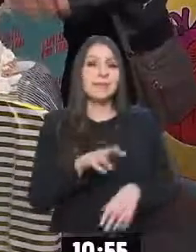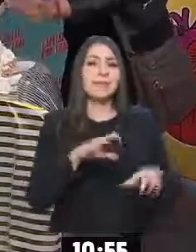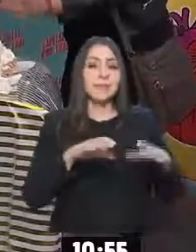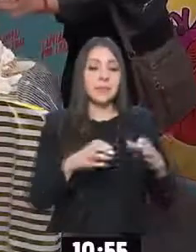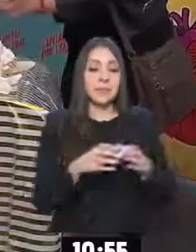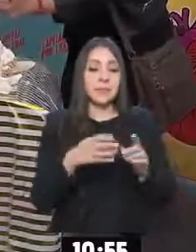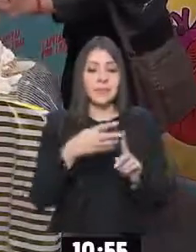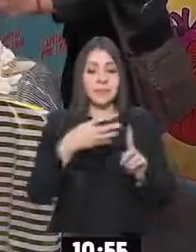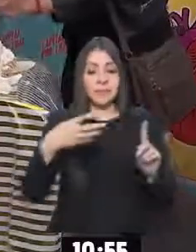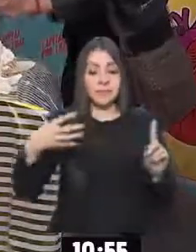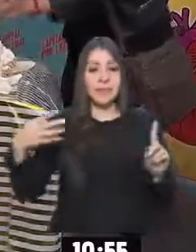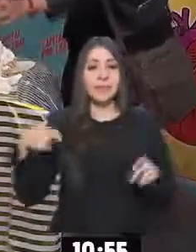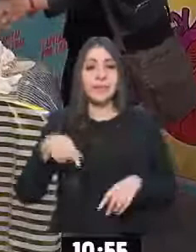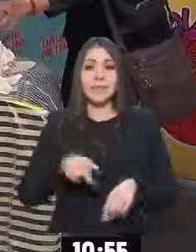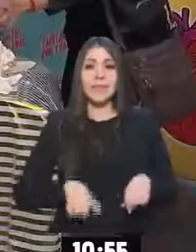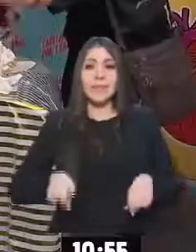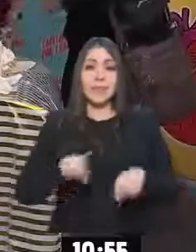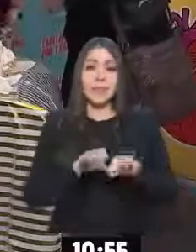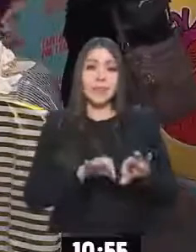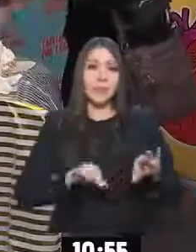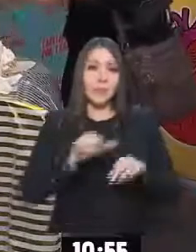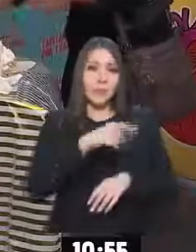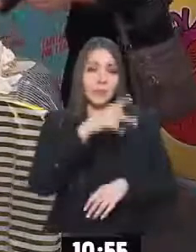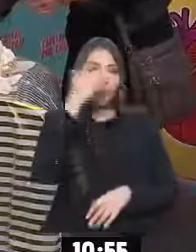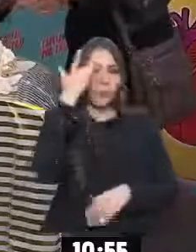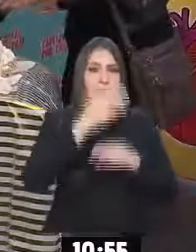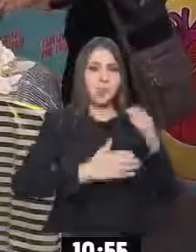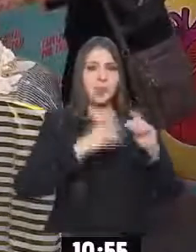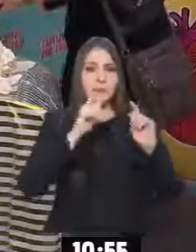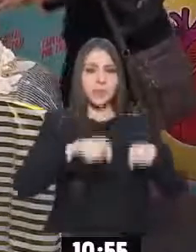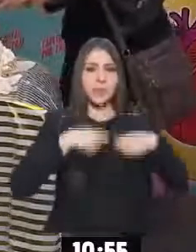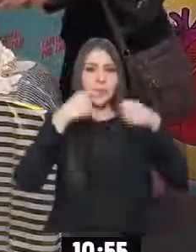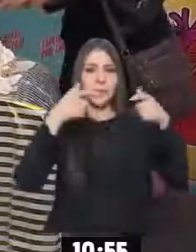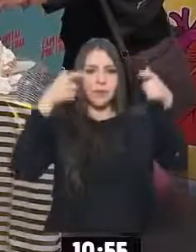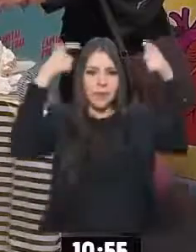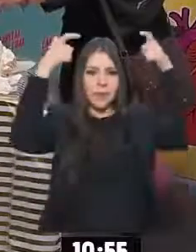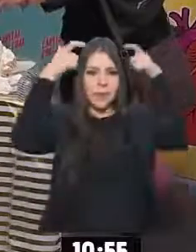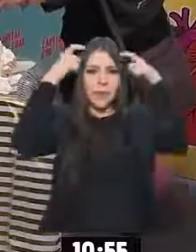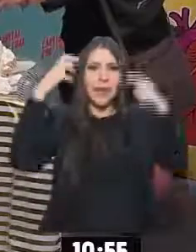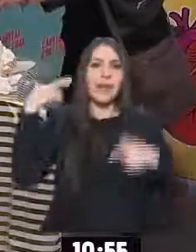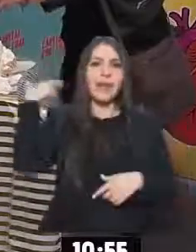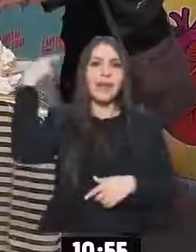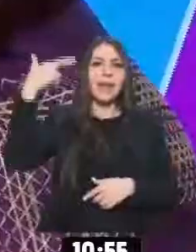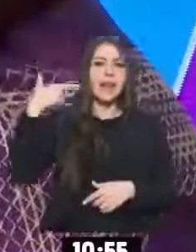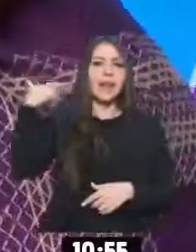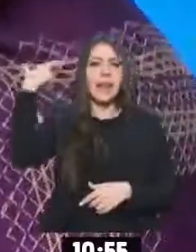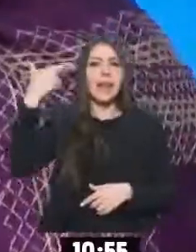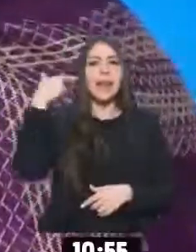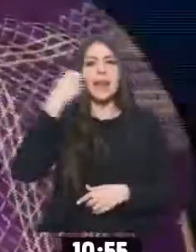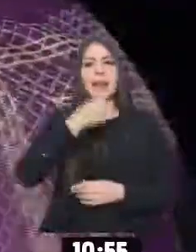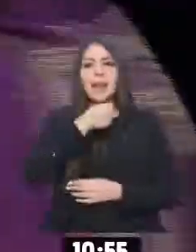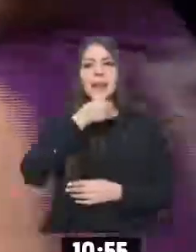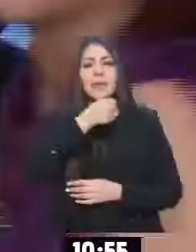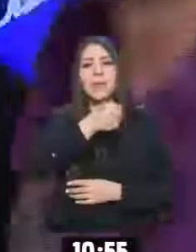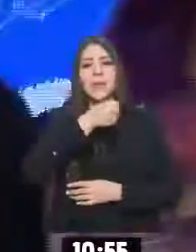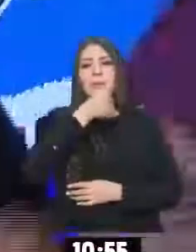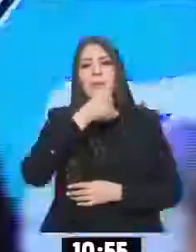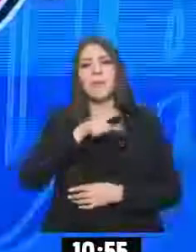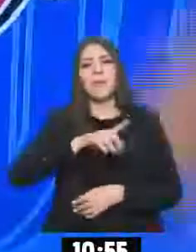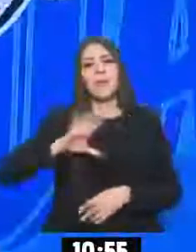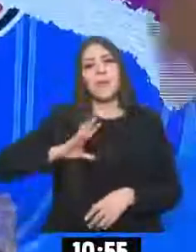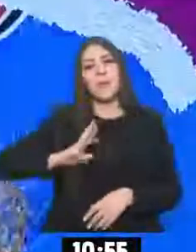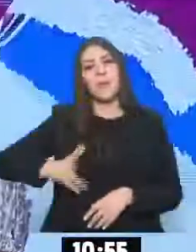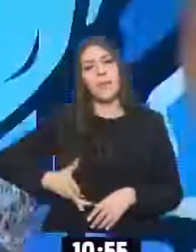en un día tan importante que es tu cumpleaños, te queremos nombrar la reina de las conductoras. ¡No! Del Gay Pride de